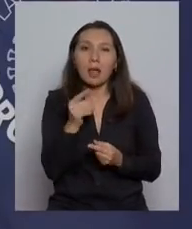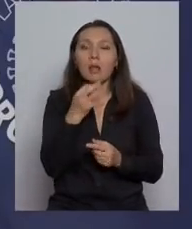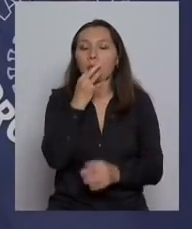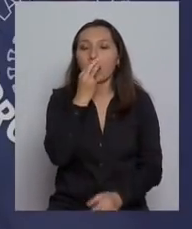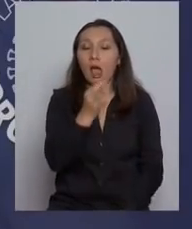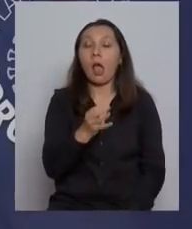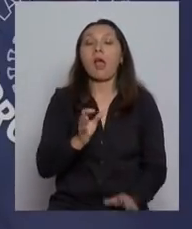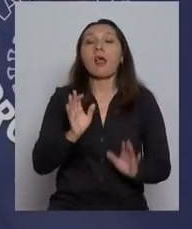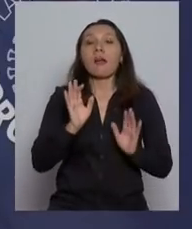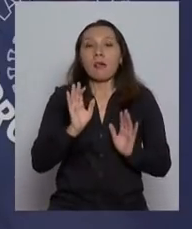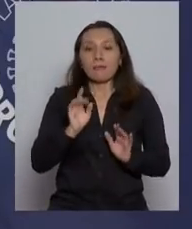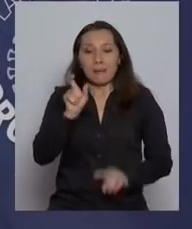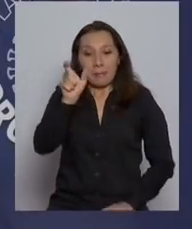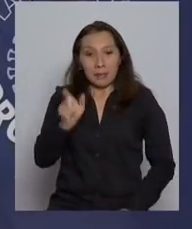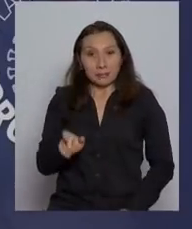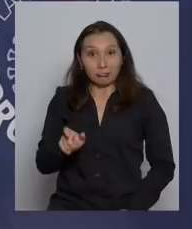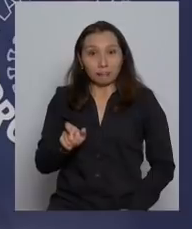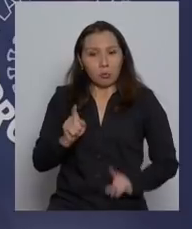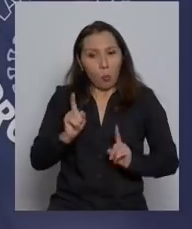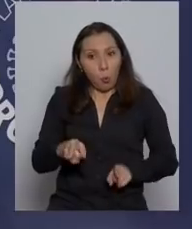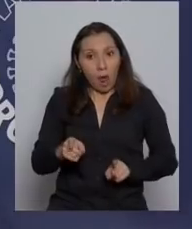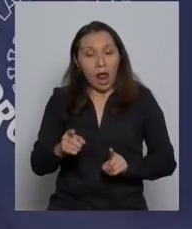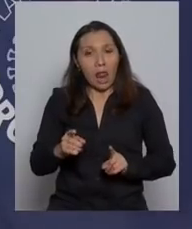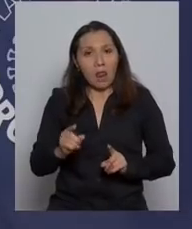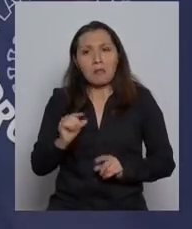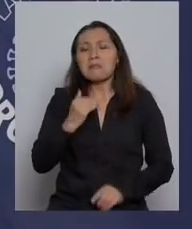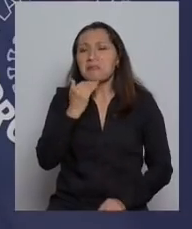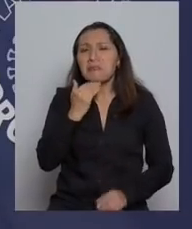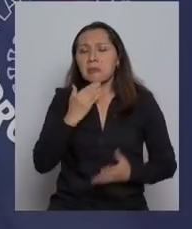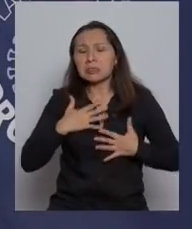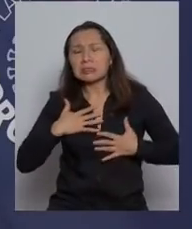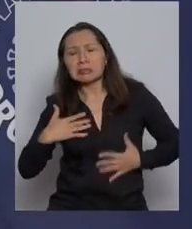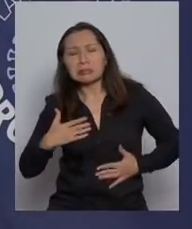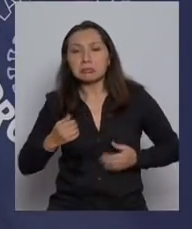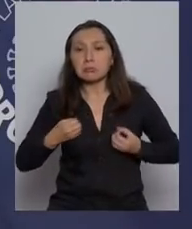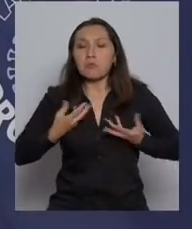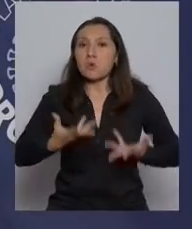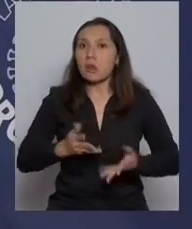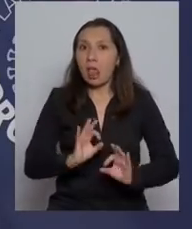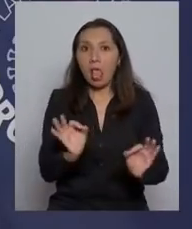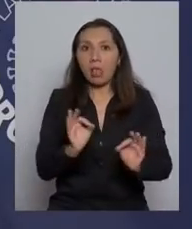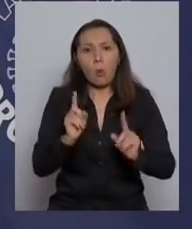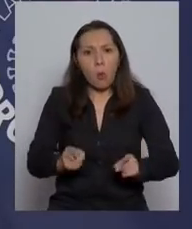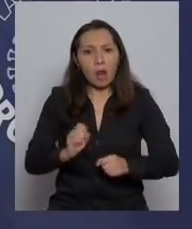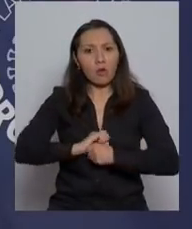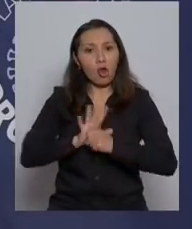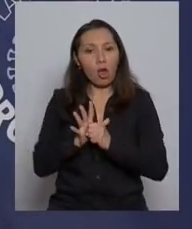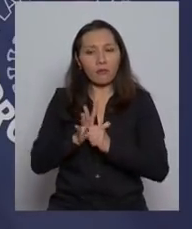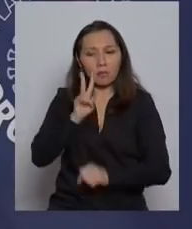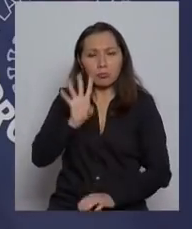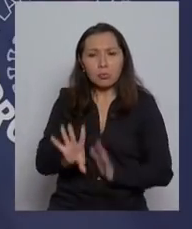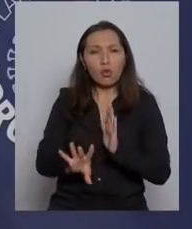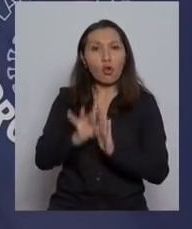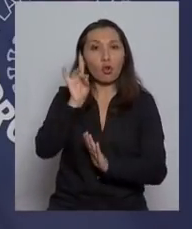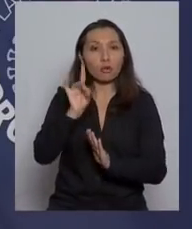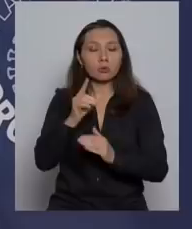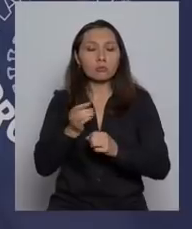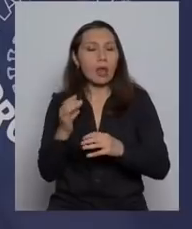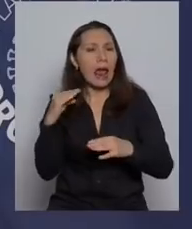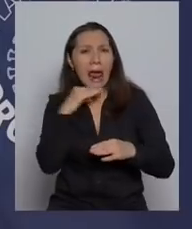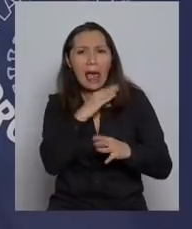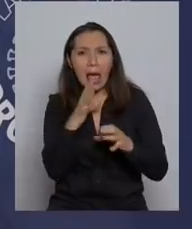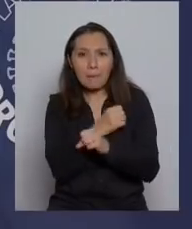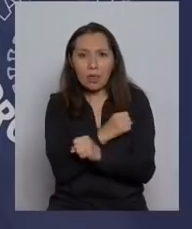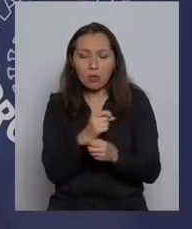de decir, esta persona, a pesar de que desarrolló mínimos síntomas o ningún síntoma, la hemos testeado con este test